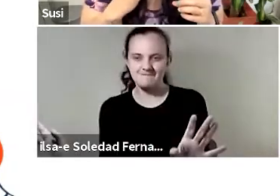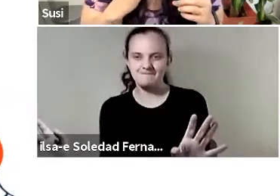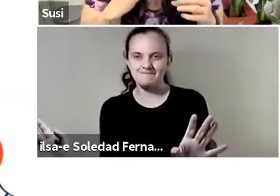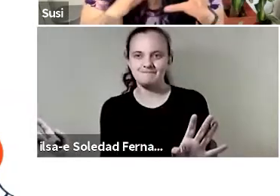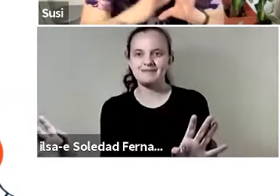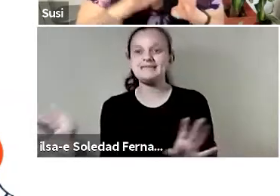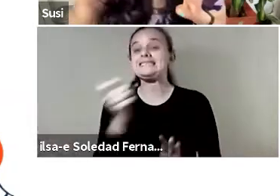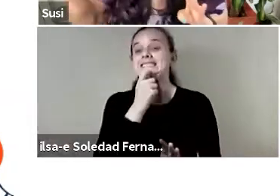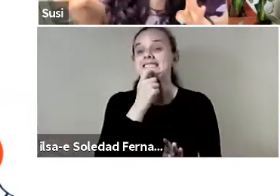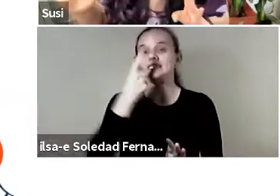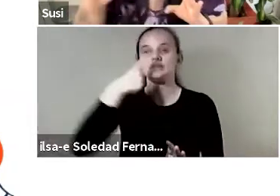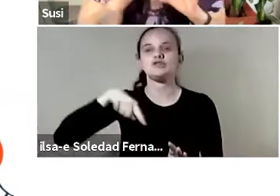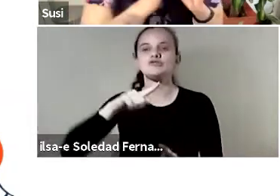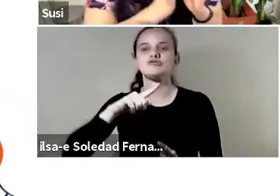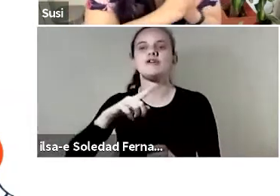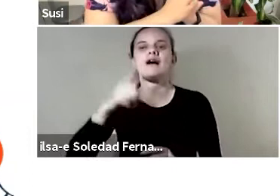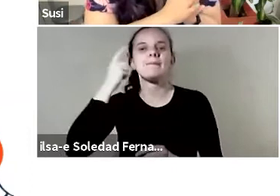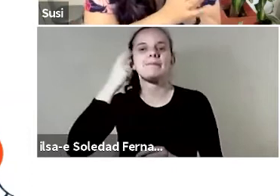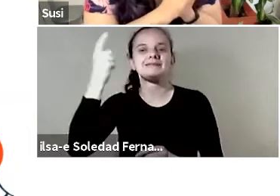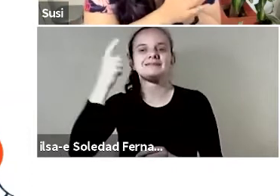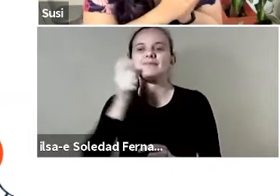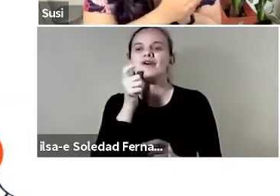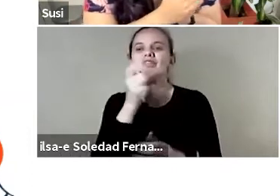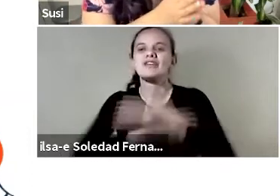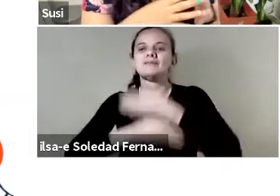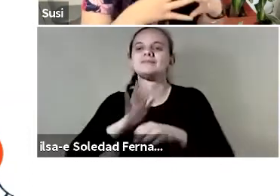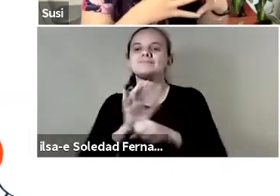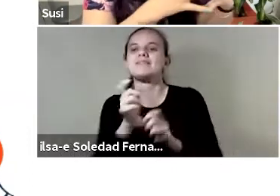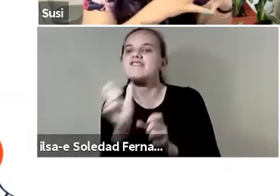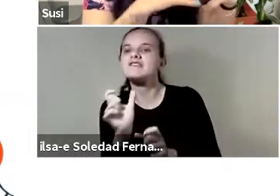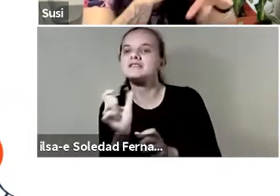de la persona, pero eso es otro tema, cuando hablamos de discapacidad